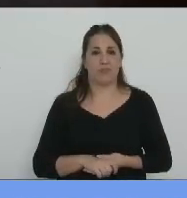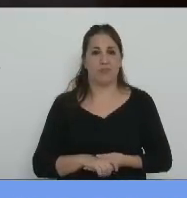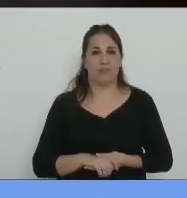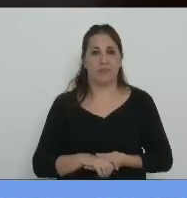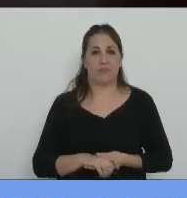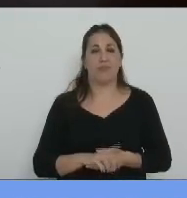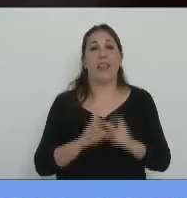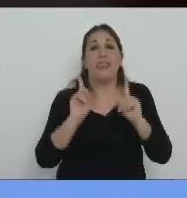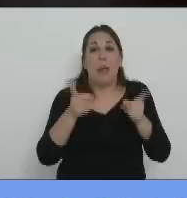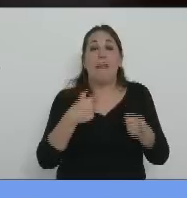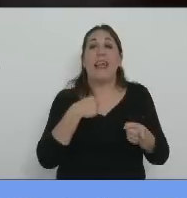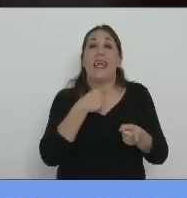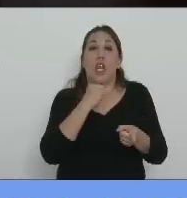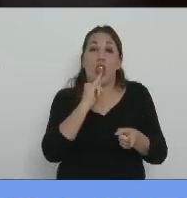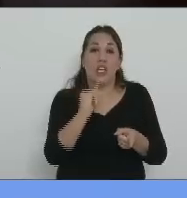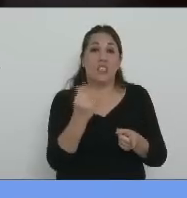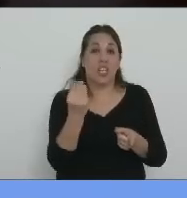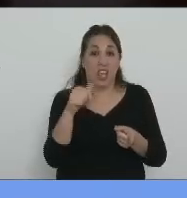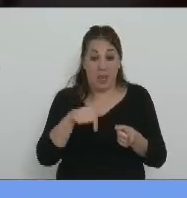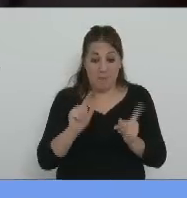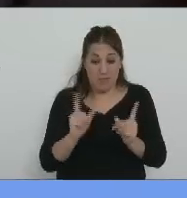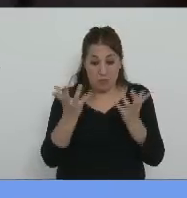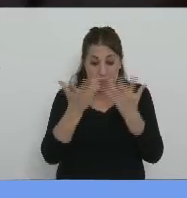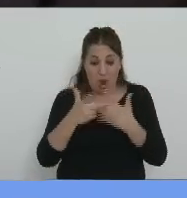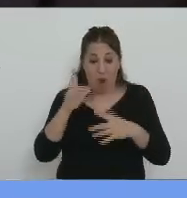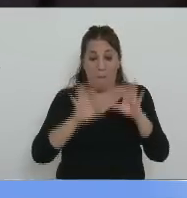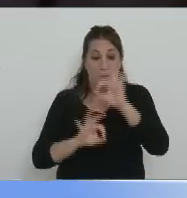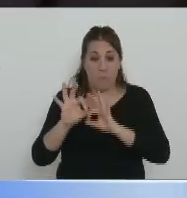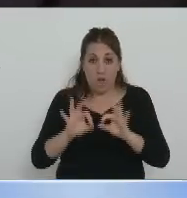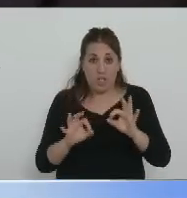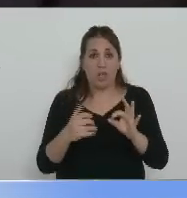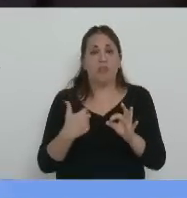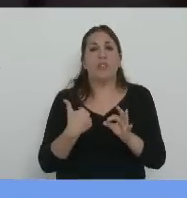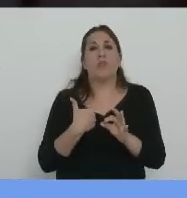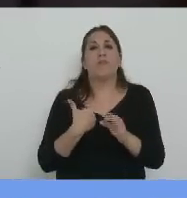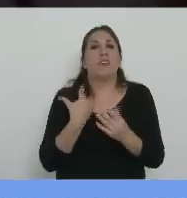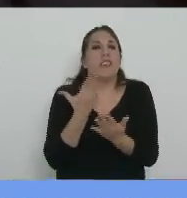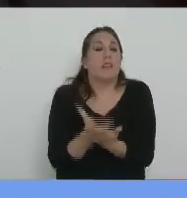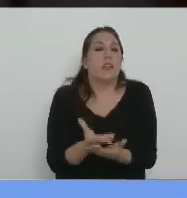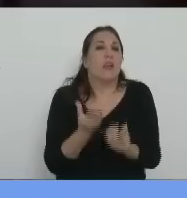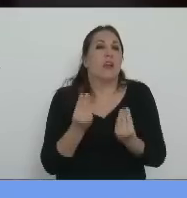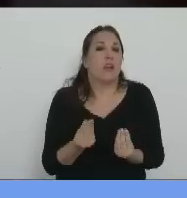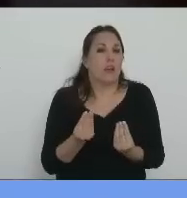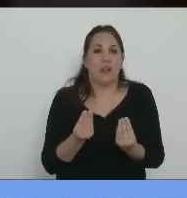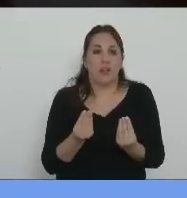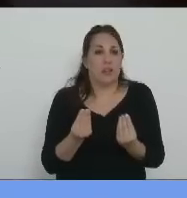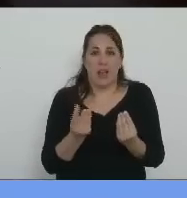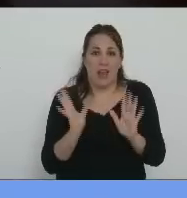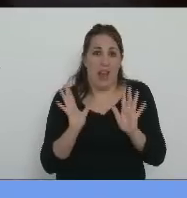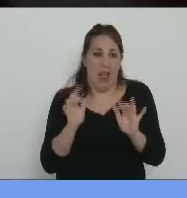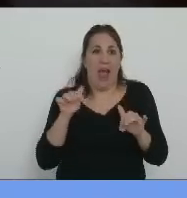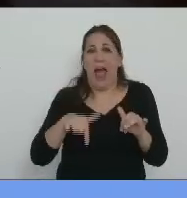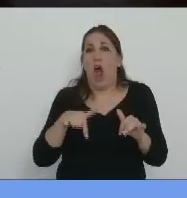quiero decir que con este proyecto nosotros estamos planteando que en algún momento va a haber que empezar a por ahora le pagamos